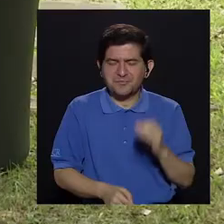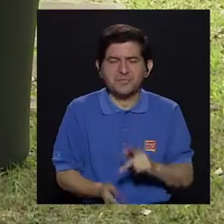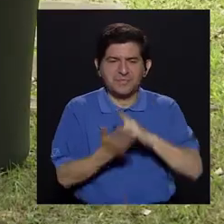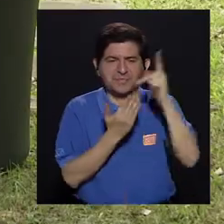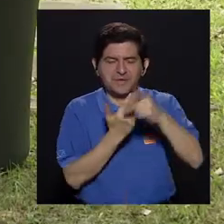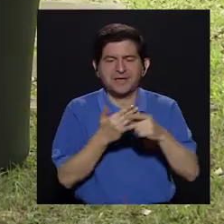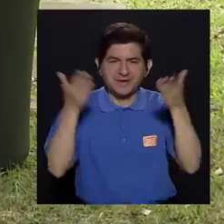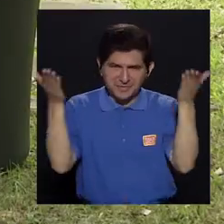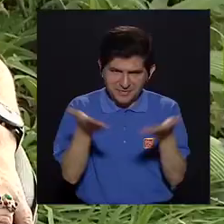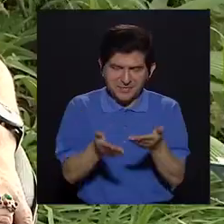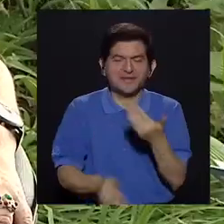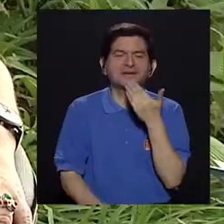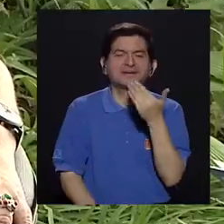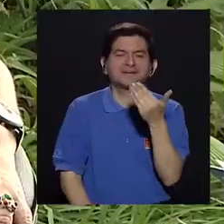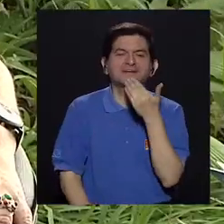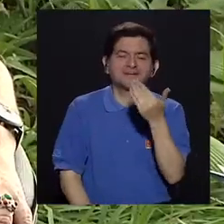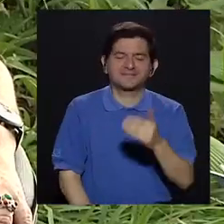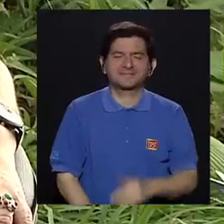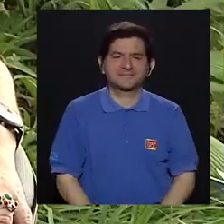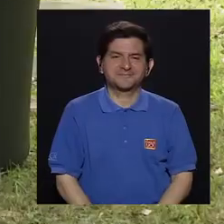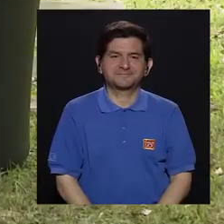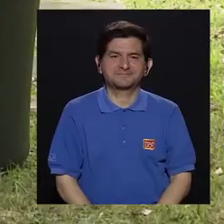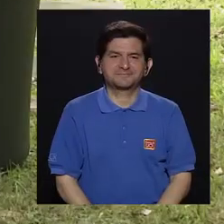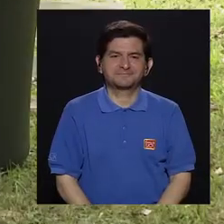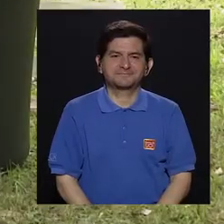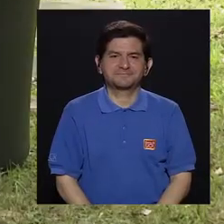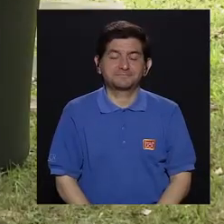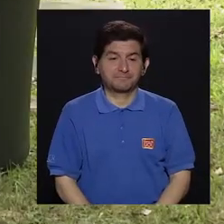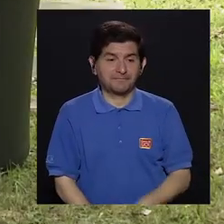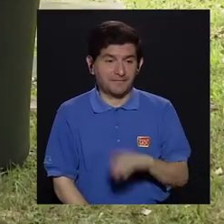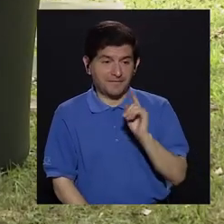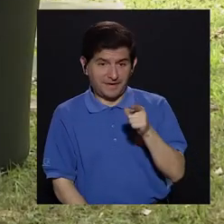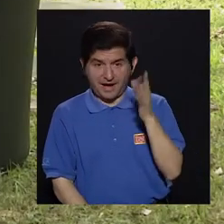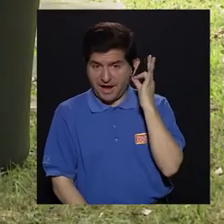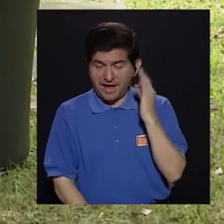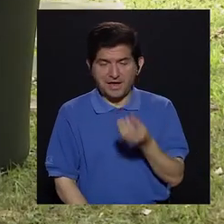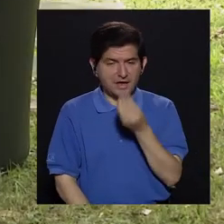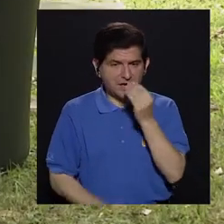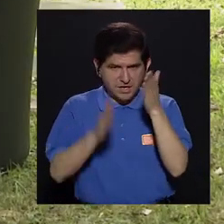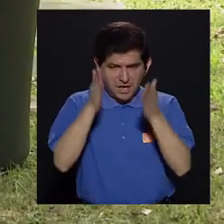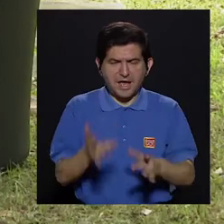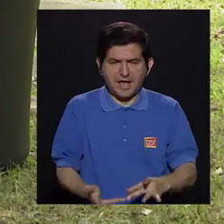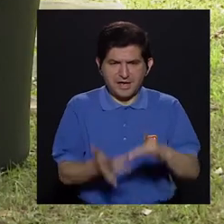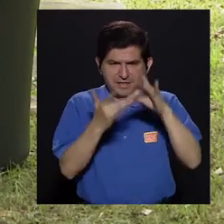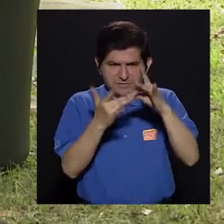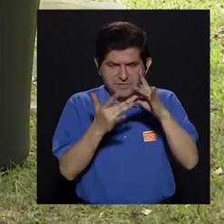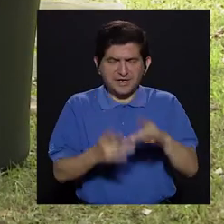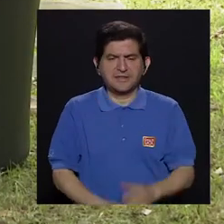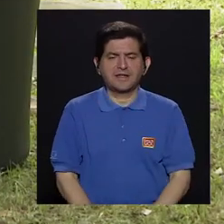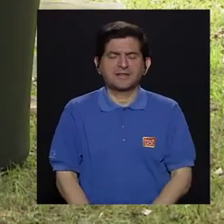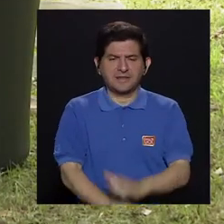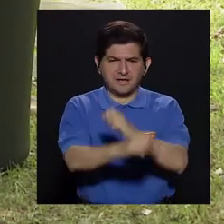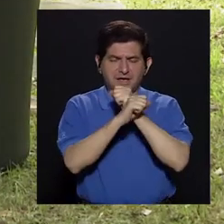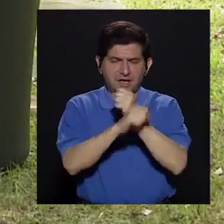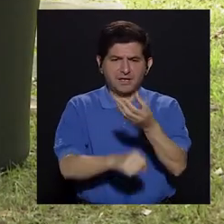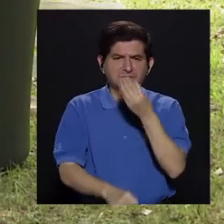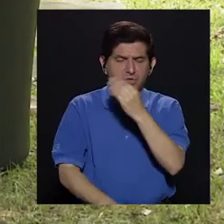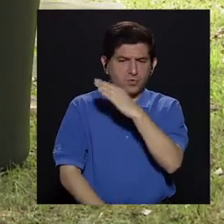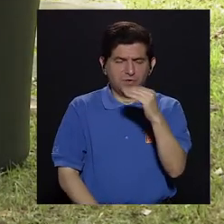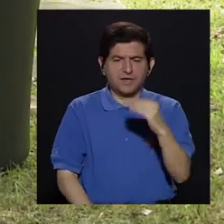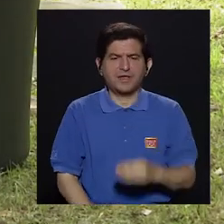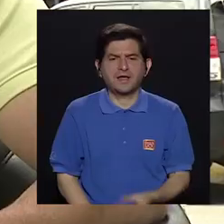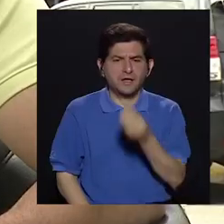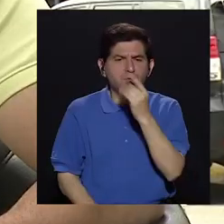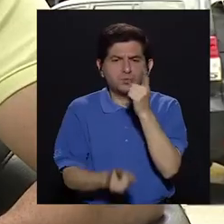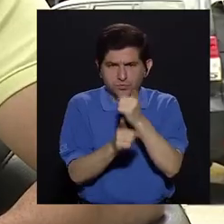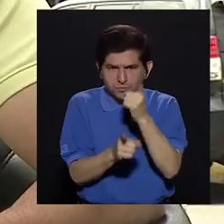programa. Bienvenida, Marcela. Muchas gracias, doctor. Y pues ella es nutricionista con especialidad en seguridad alimentaria y